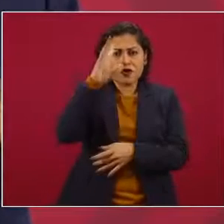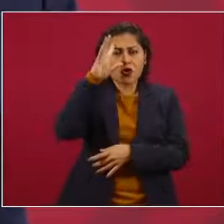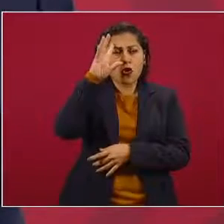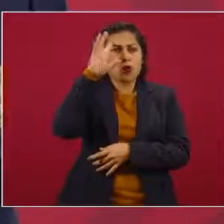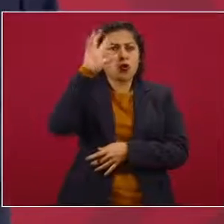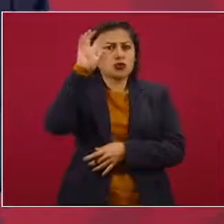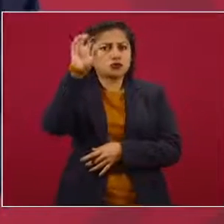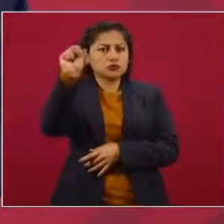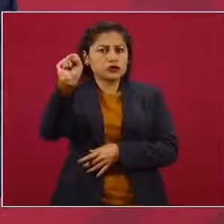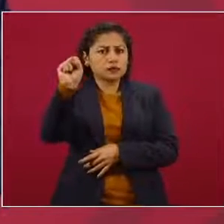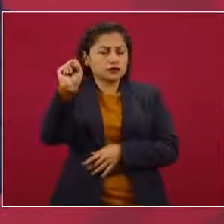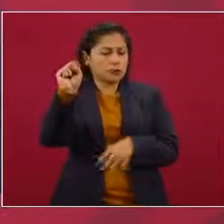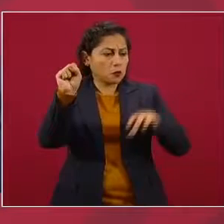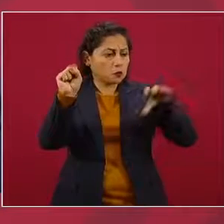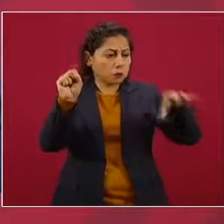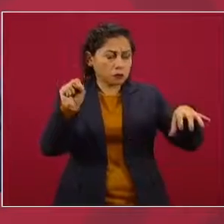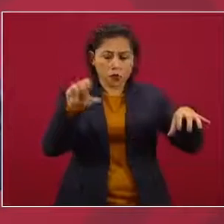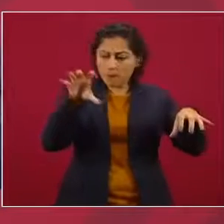teórico,